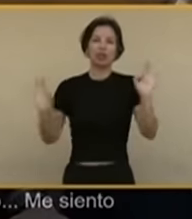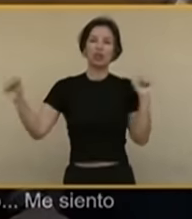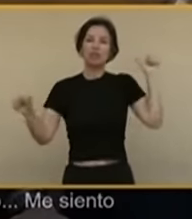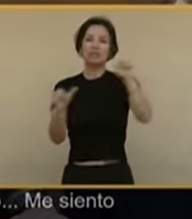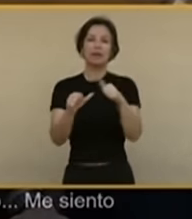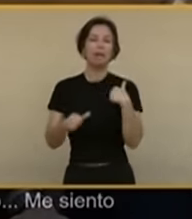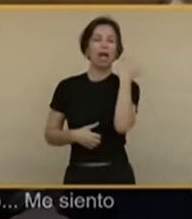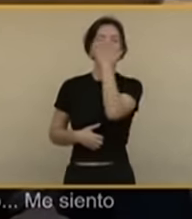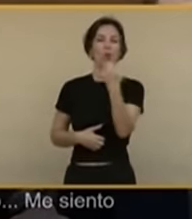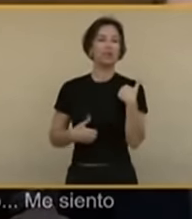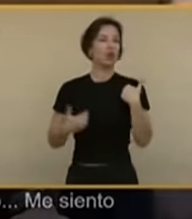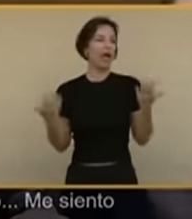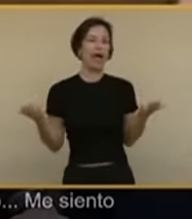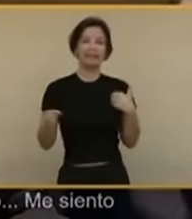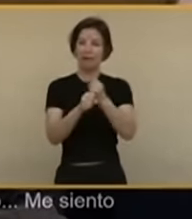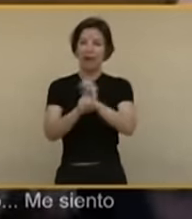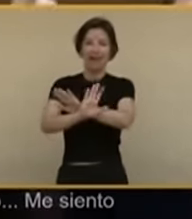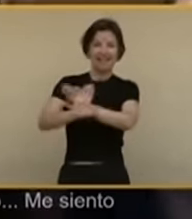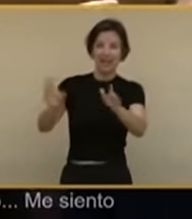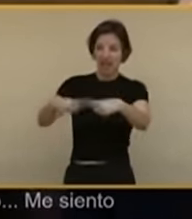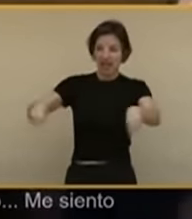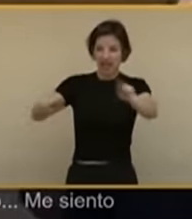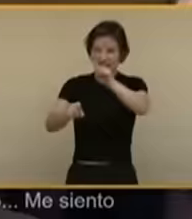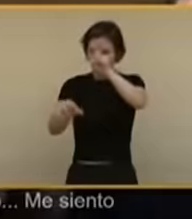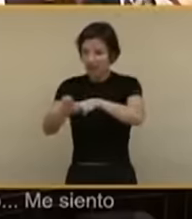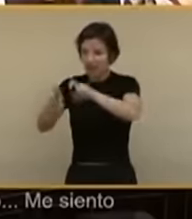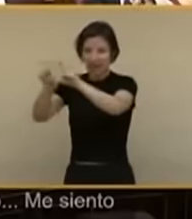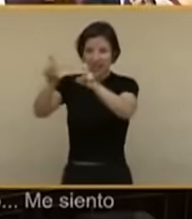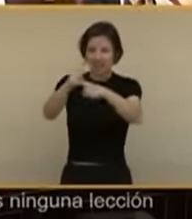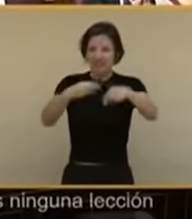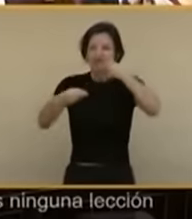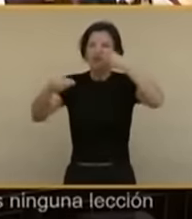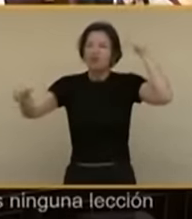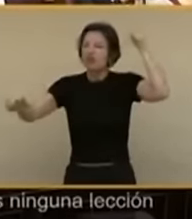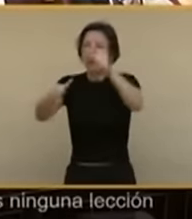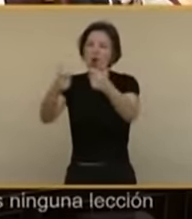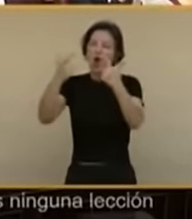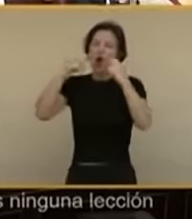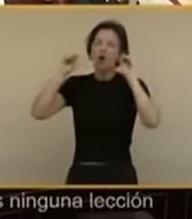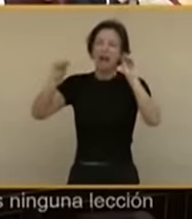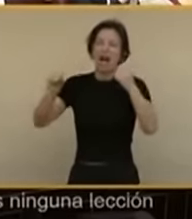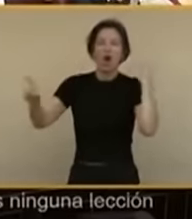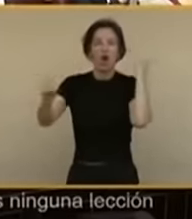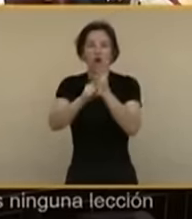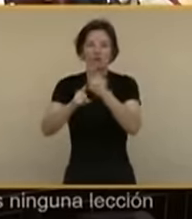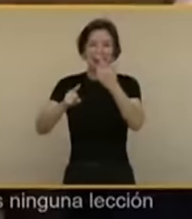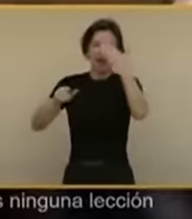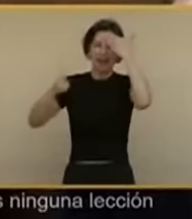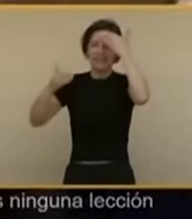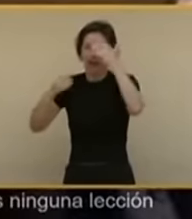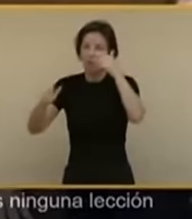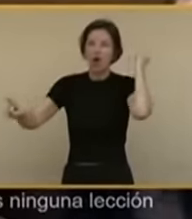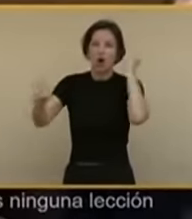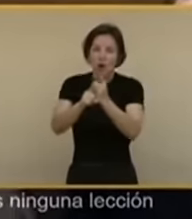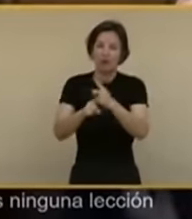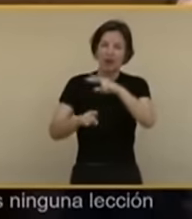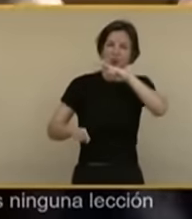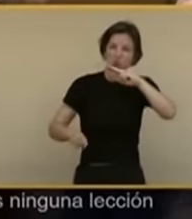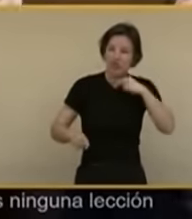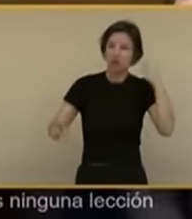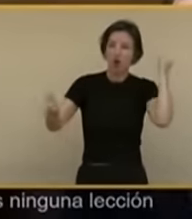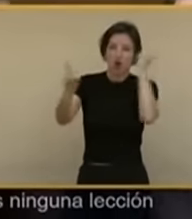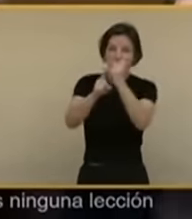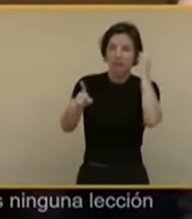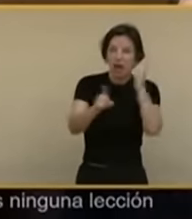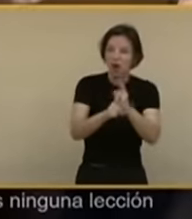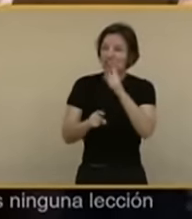vivido del cuento y que forman parte de organizaciones históricamente islamas históricamente antisemitas y que han